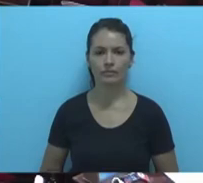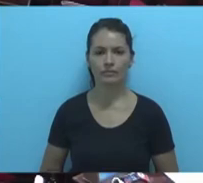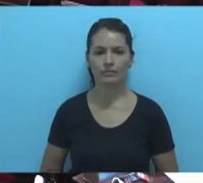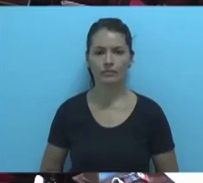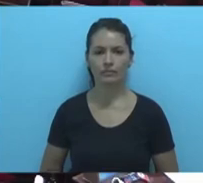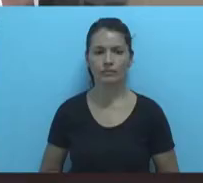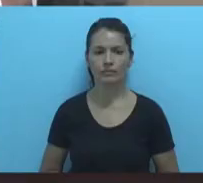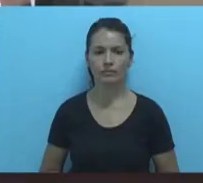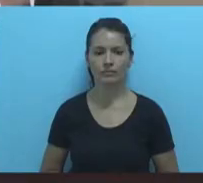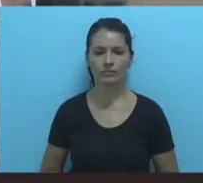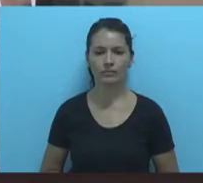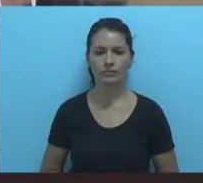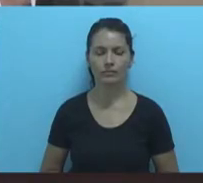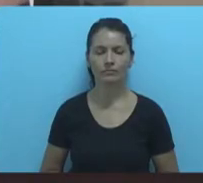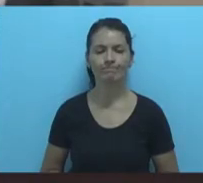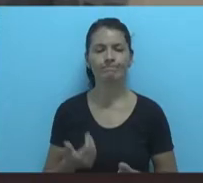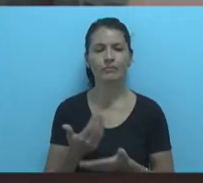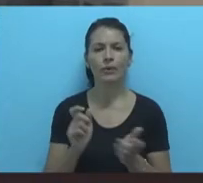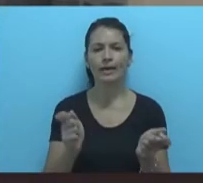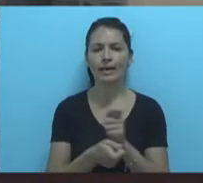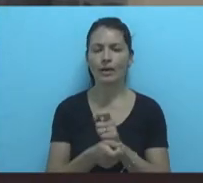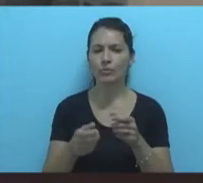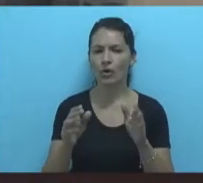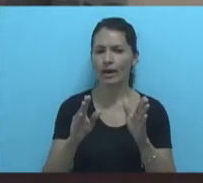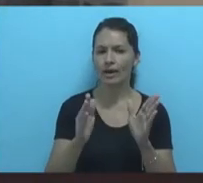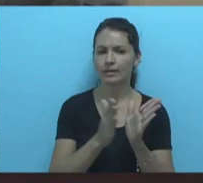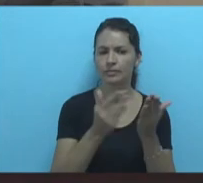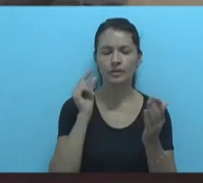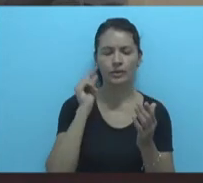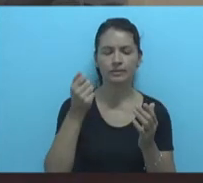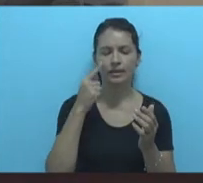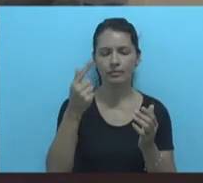Según acuerdo parlamentario, se solicitó un cambio de destino del expediente